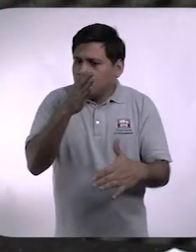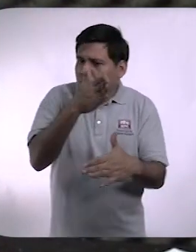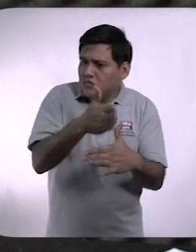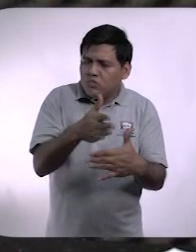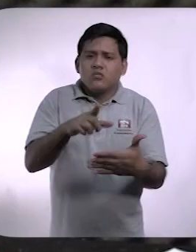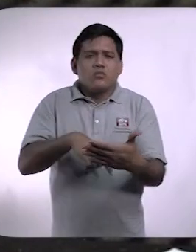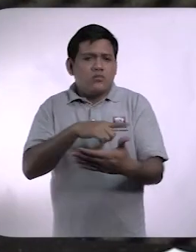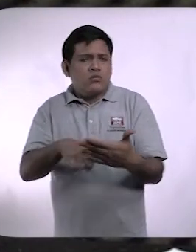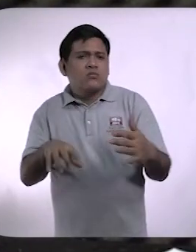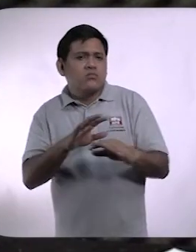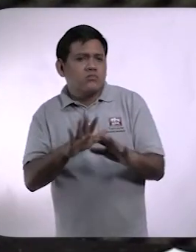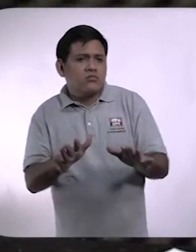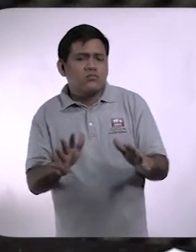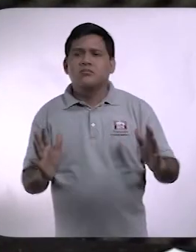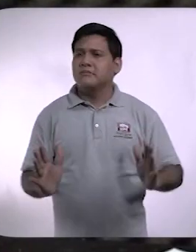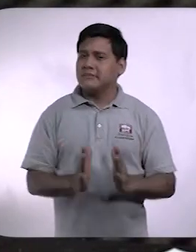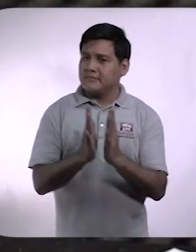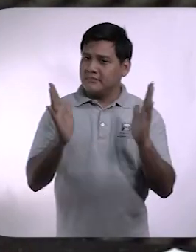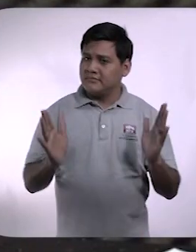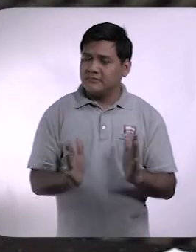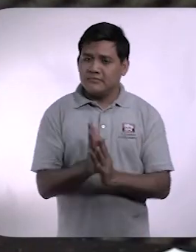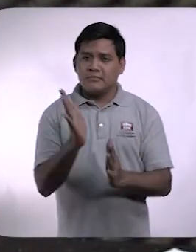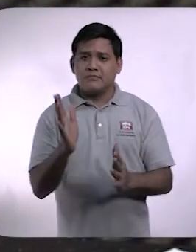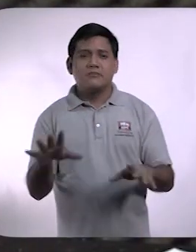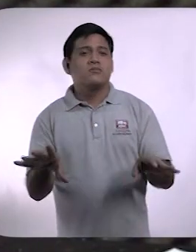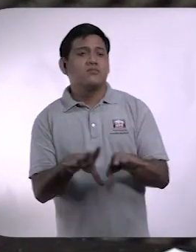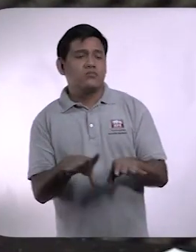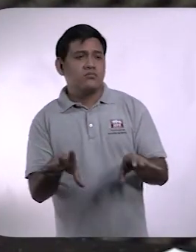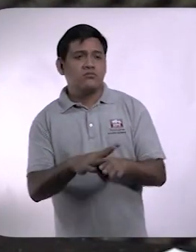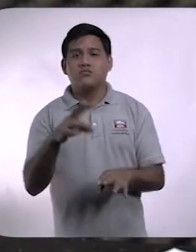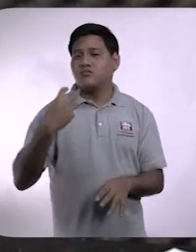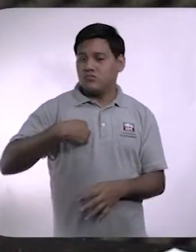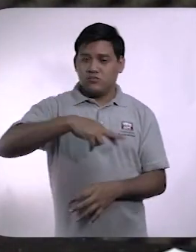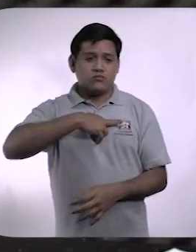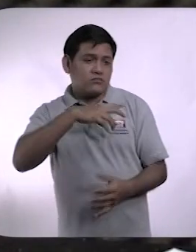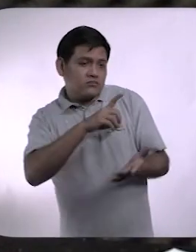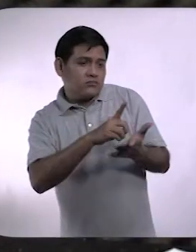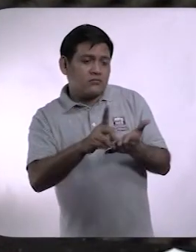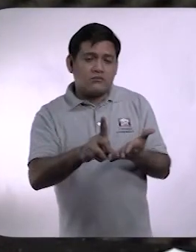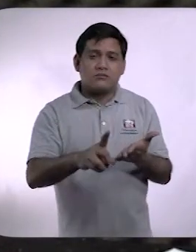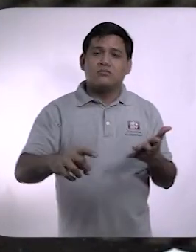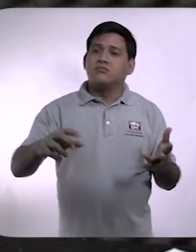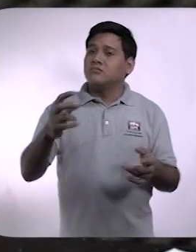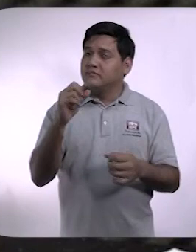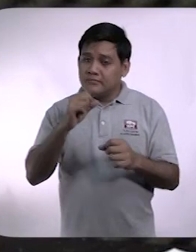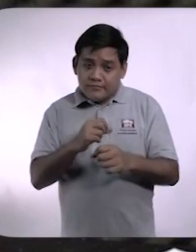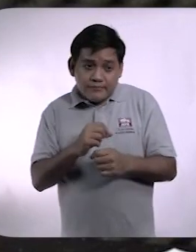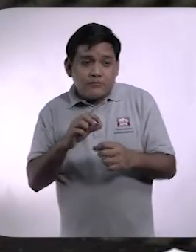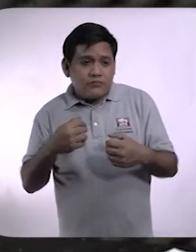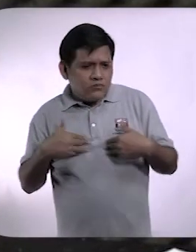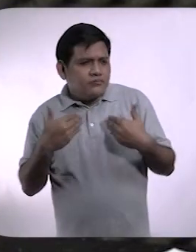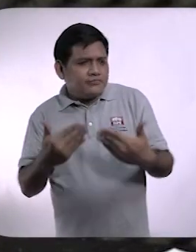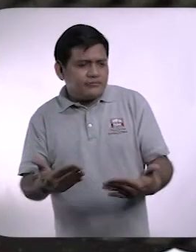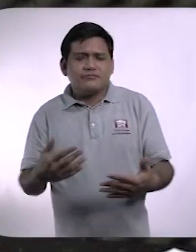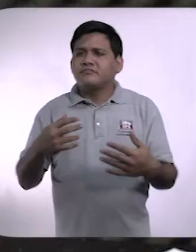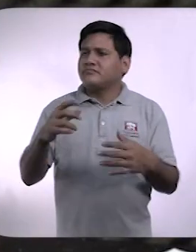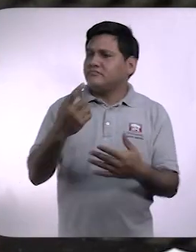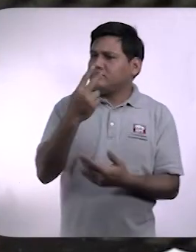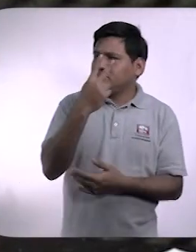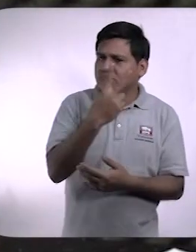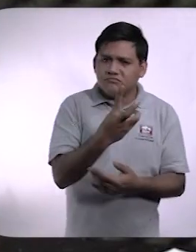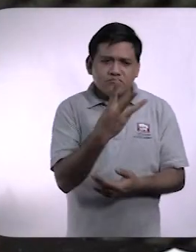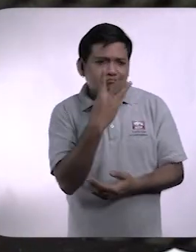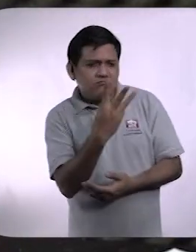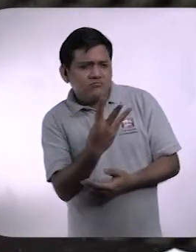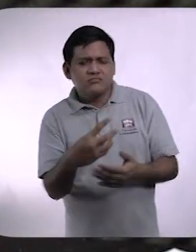votar, ejercer nuestro derecho, entender que es una actividad que se hace cada 3 años, y en